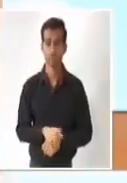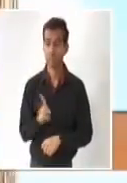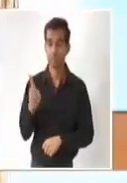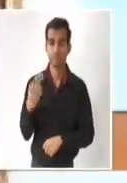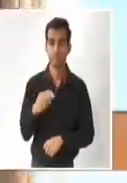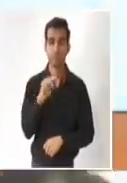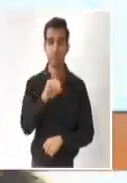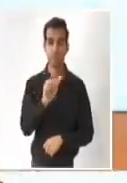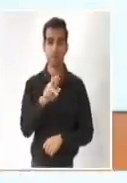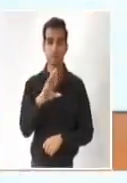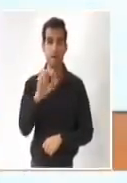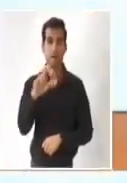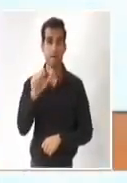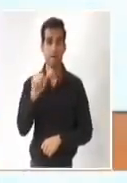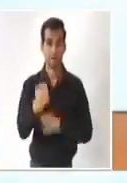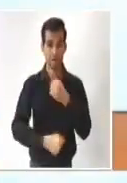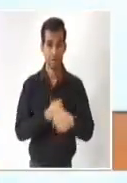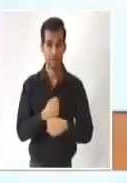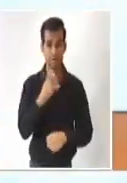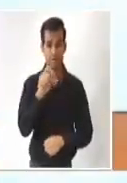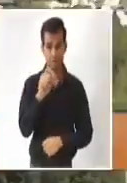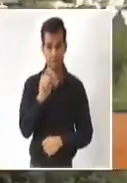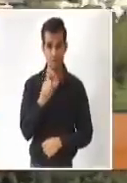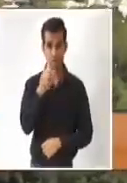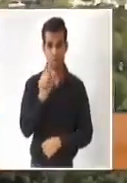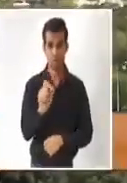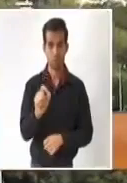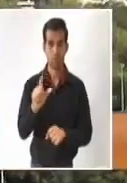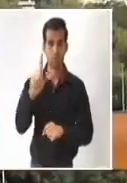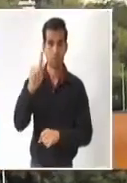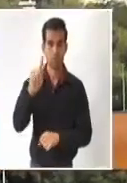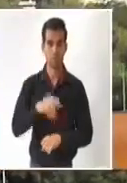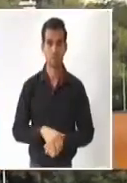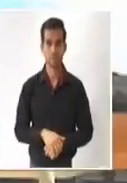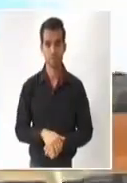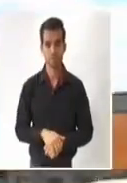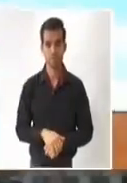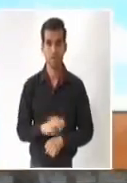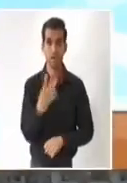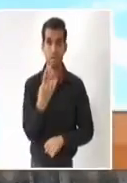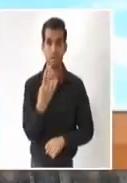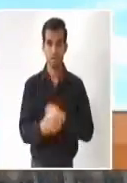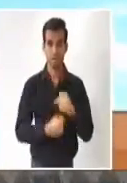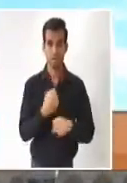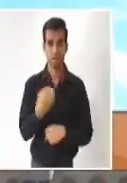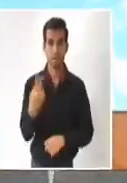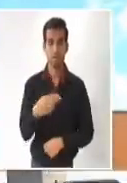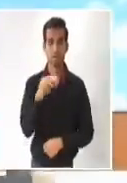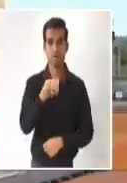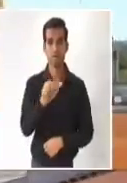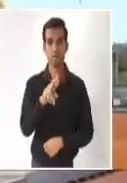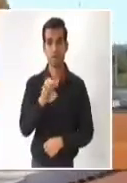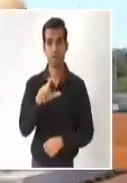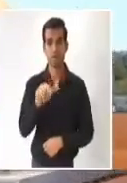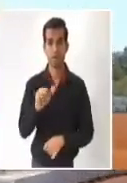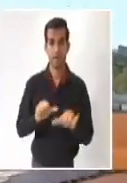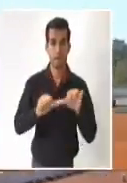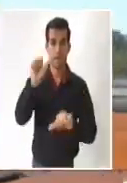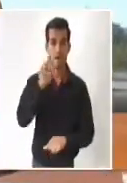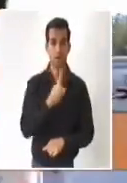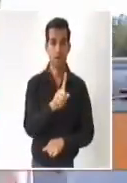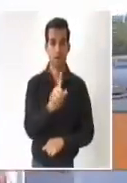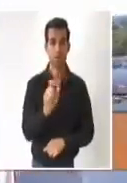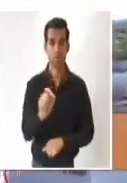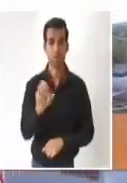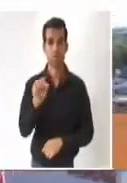a sus 20 años, mide 1.70. Mariana Miranda tiene 25 años, su estatura es de